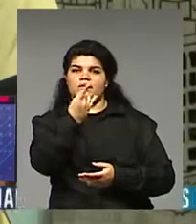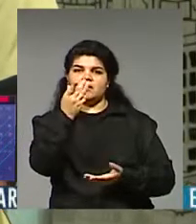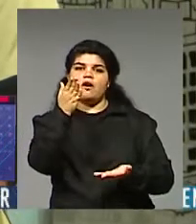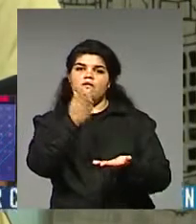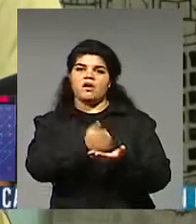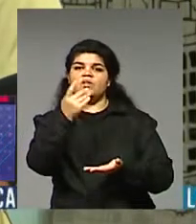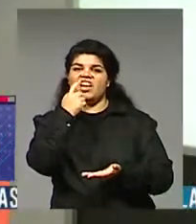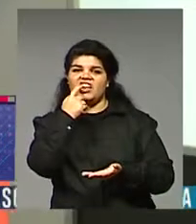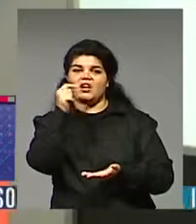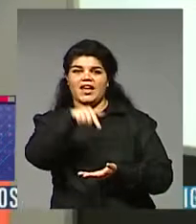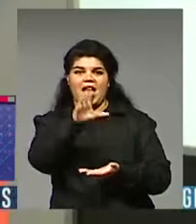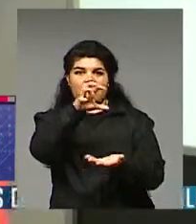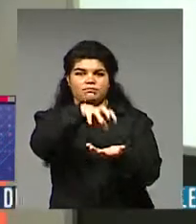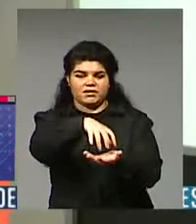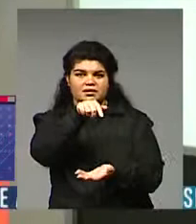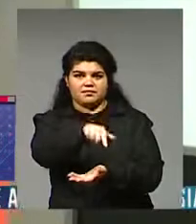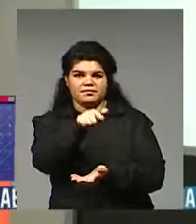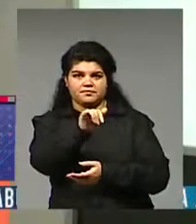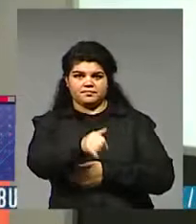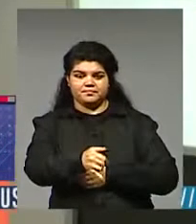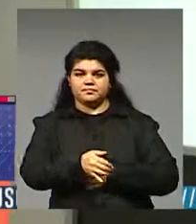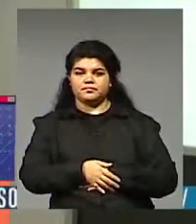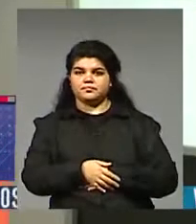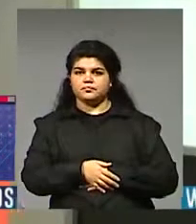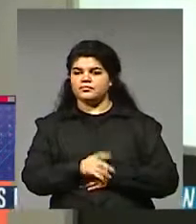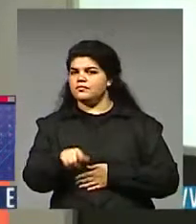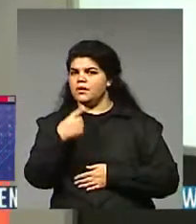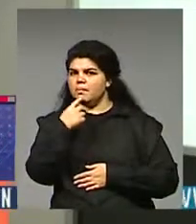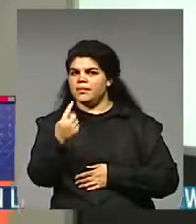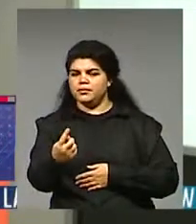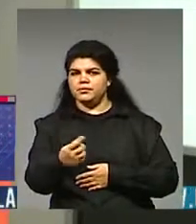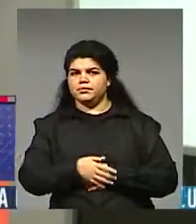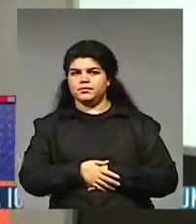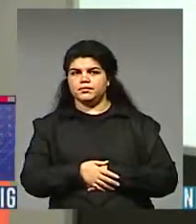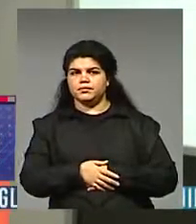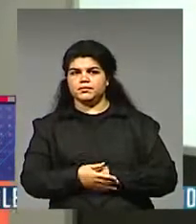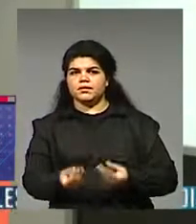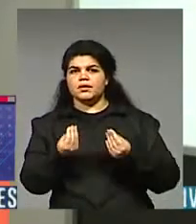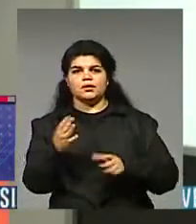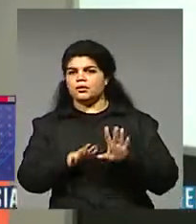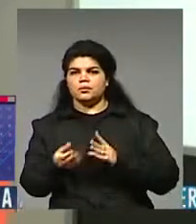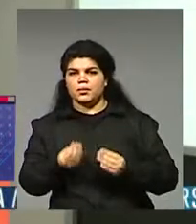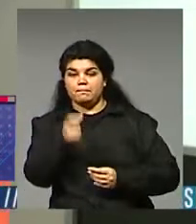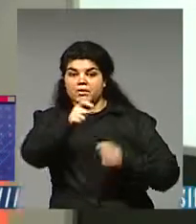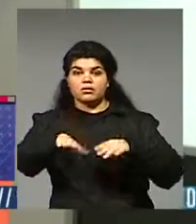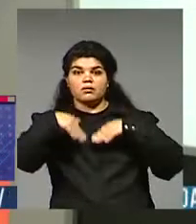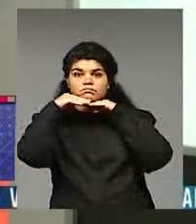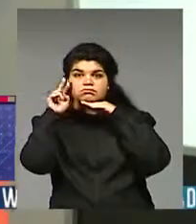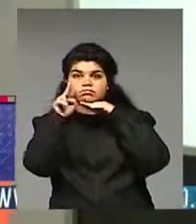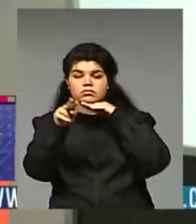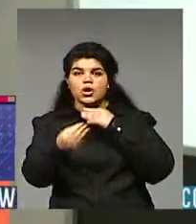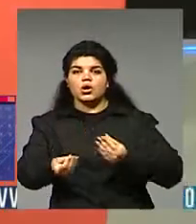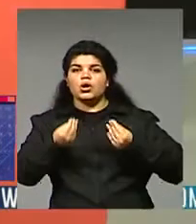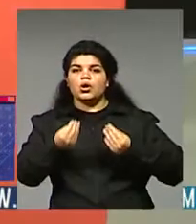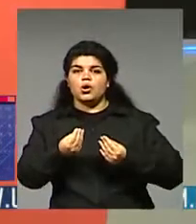Odontología. Carolina, la otra pregunta está vinculada un poco con cómo puede hacer alguien que nos está viendo para acceder al servicio,